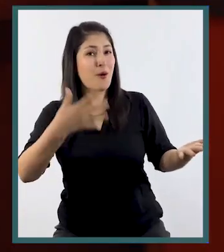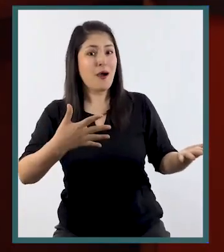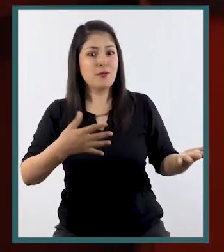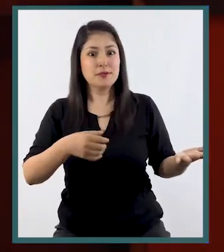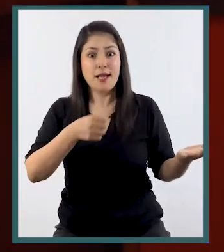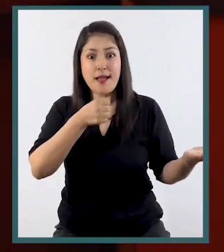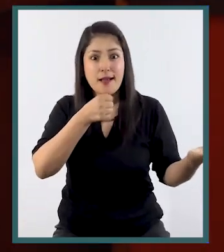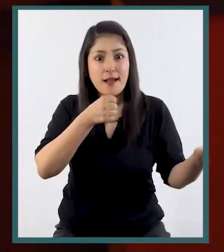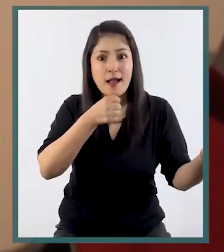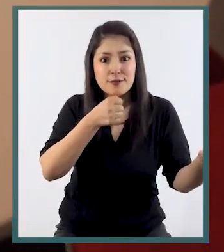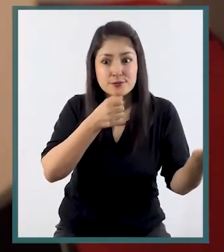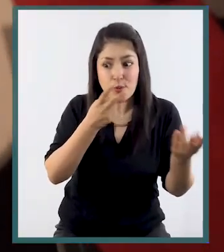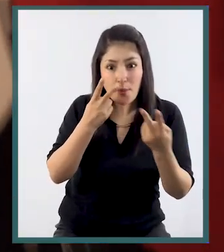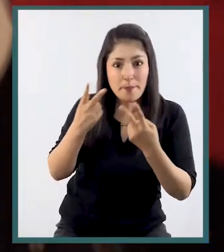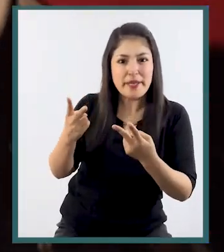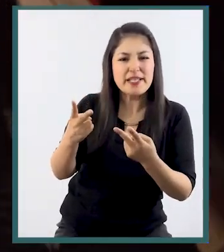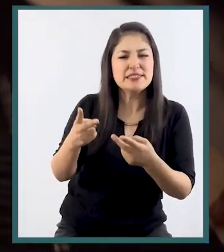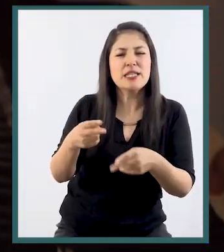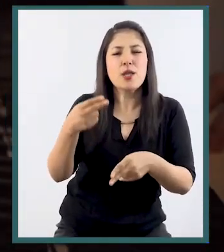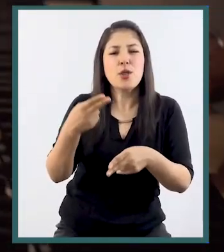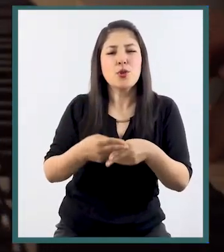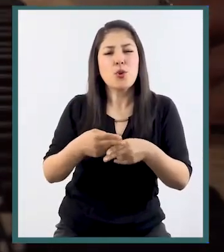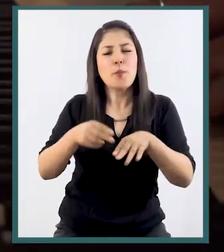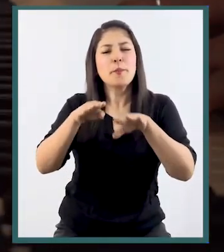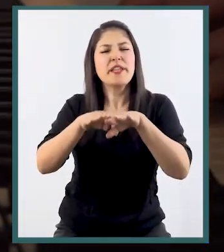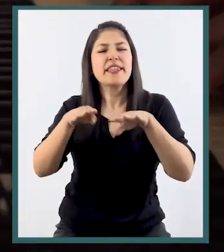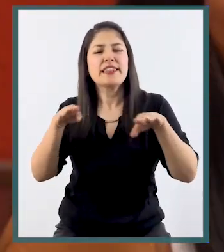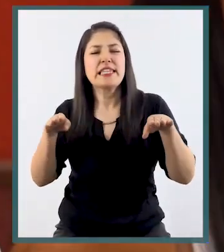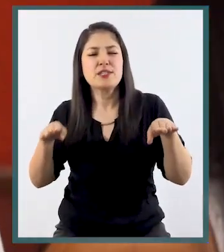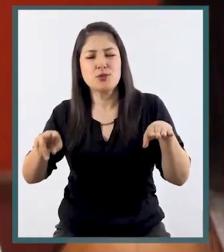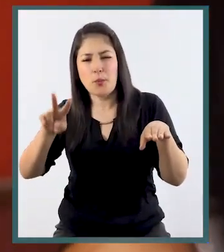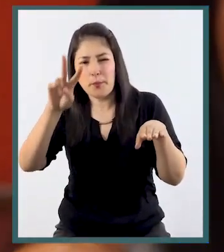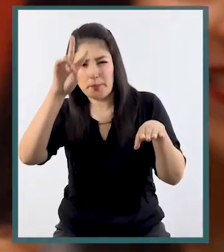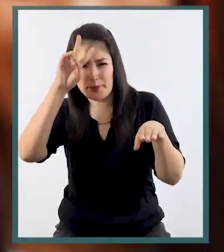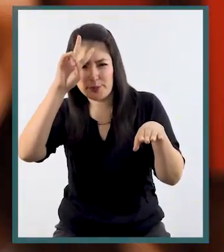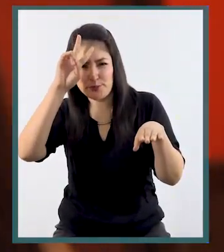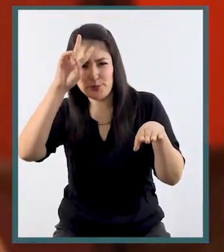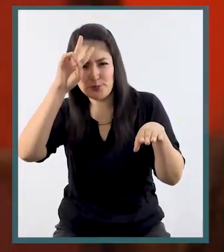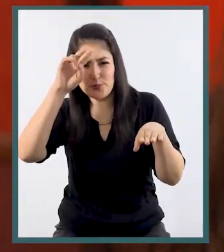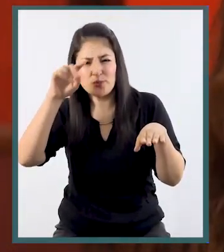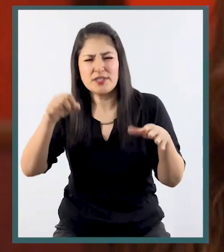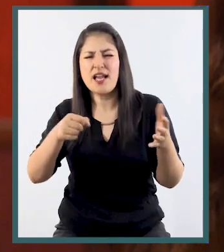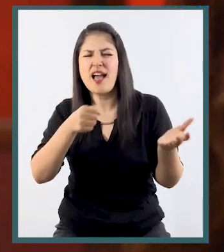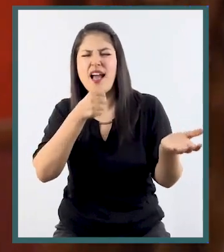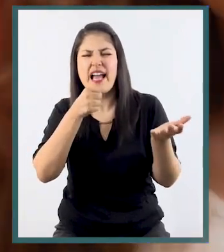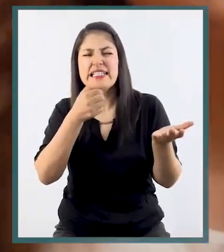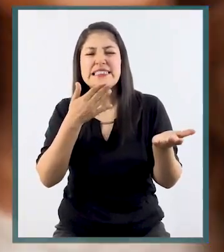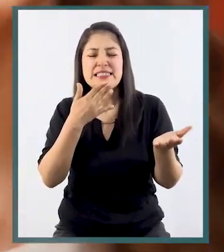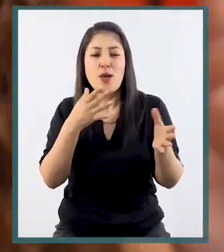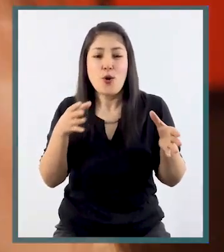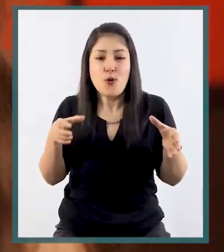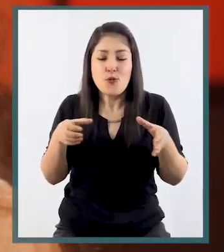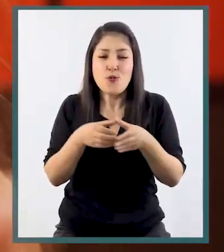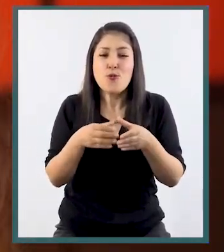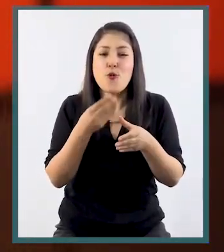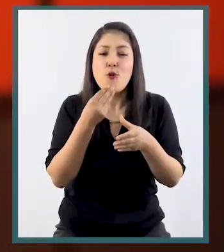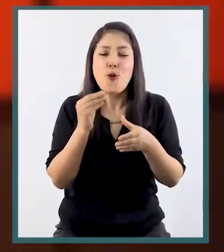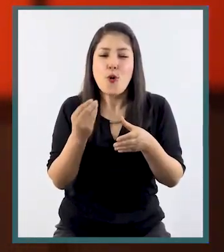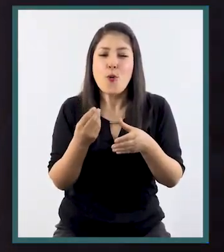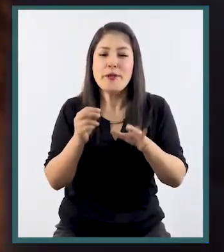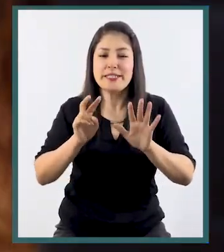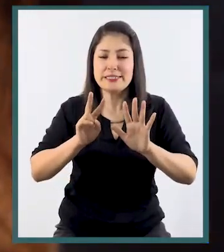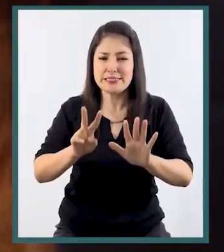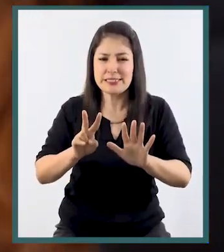La canción que acaban de oír lleva por nombre Niños del Perú y es interpretada por 7 adolescentes del sur del